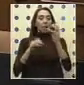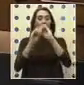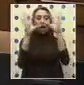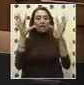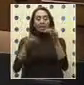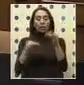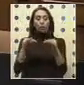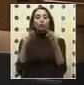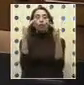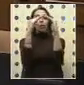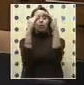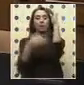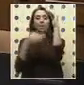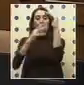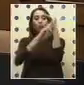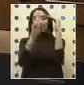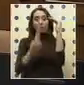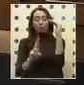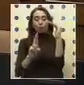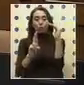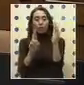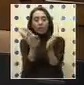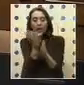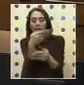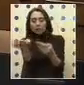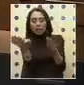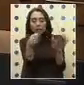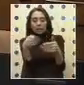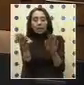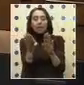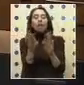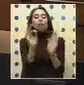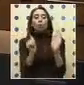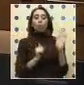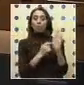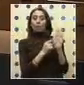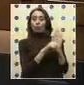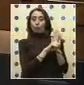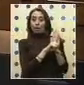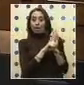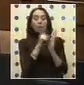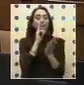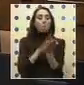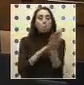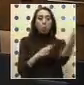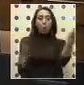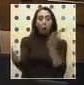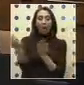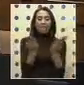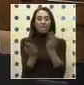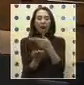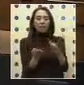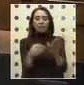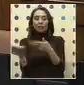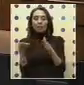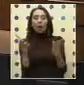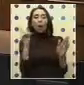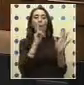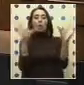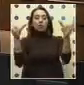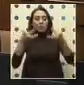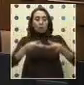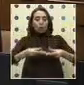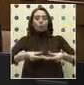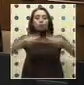tribunal de la República depure y seleccione, conforme a derecho, las pruebas que para tal efecto se enviarán al juicio oral.